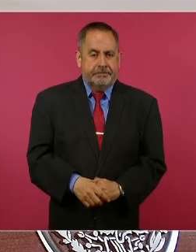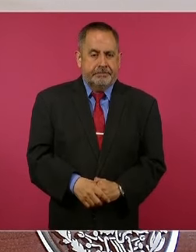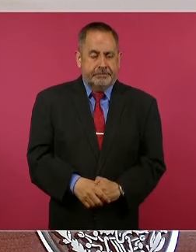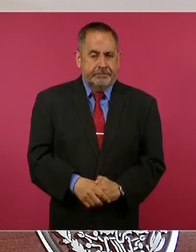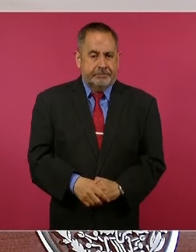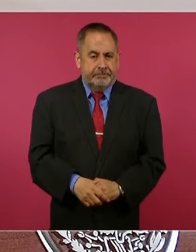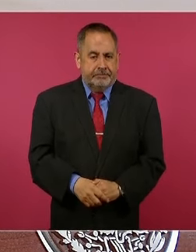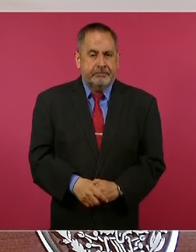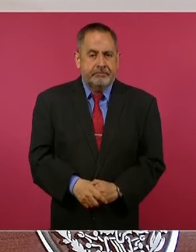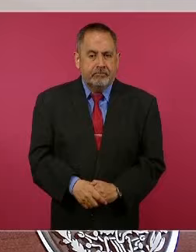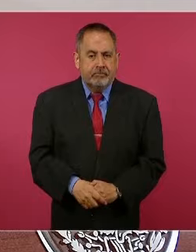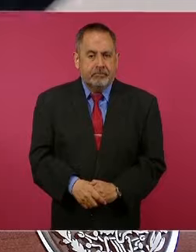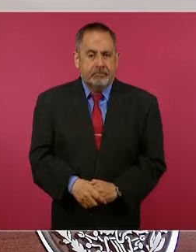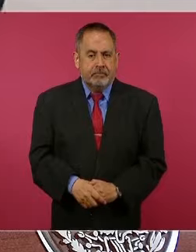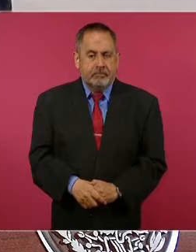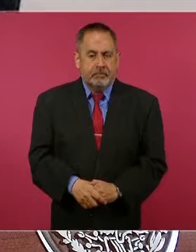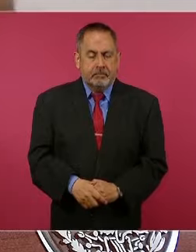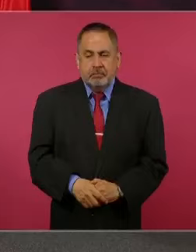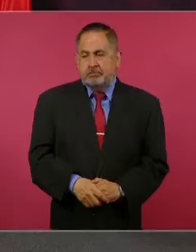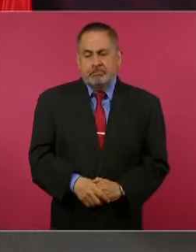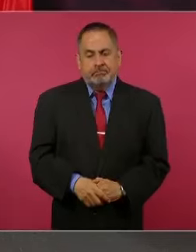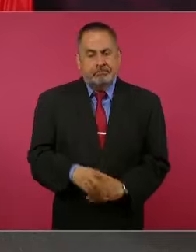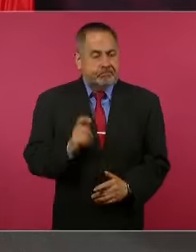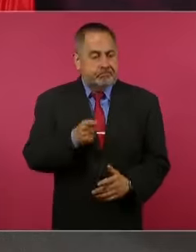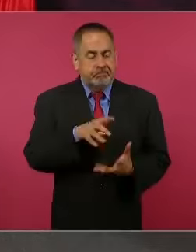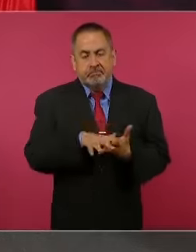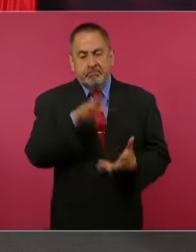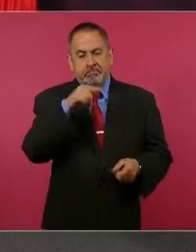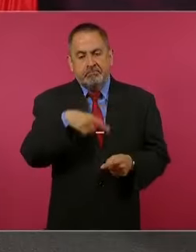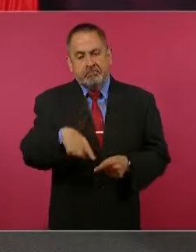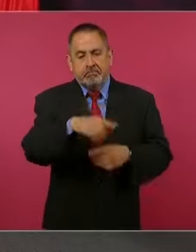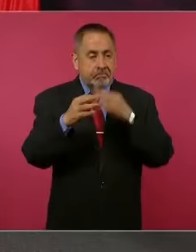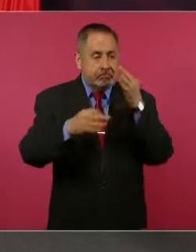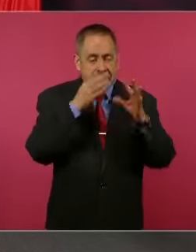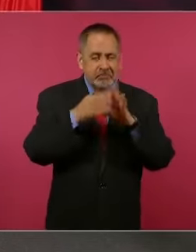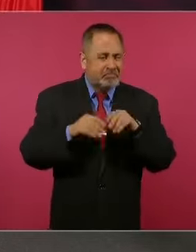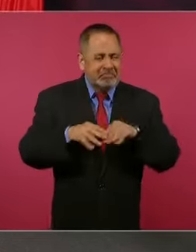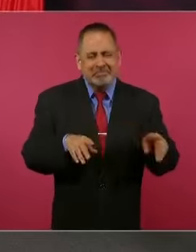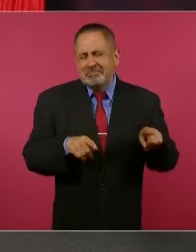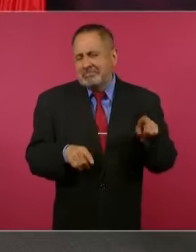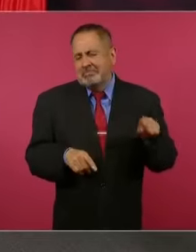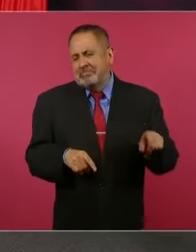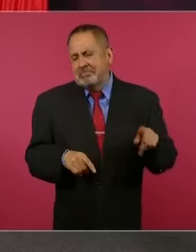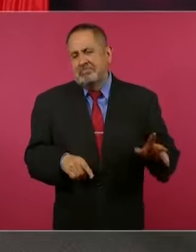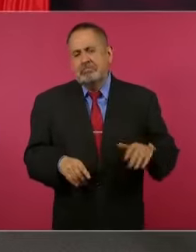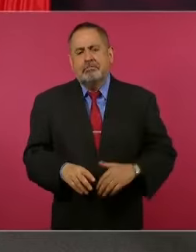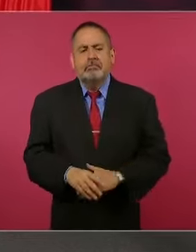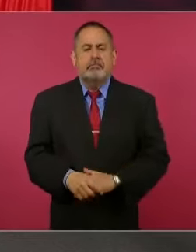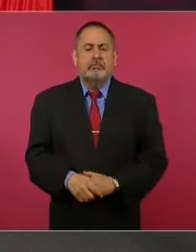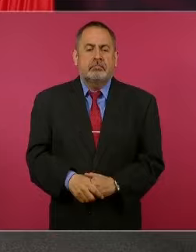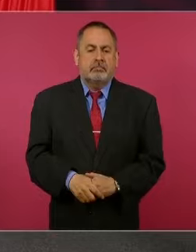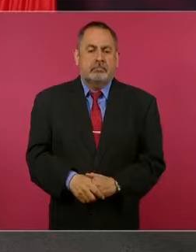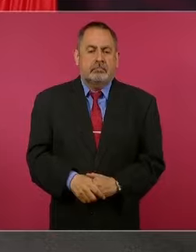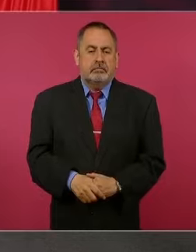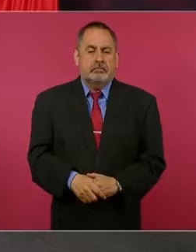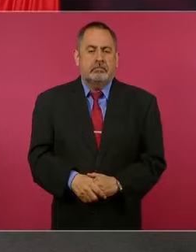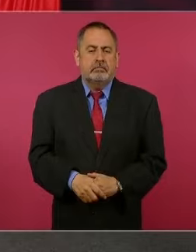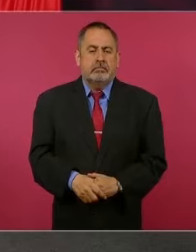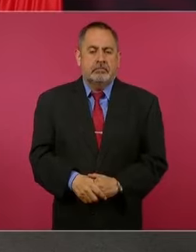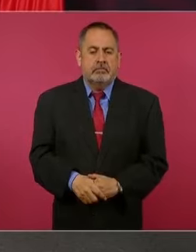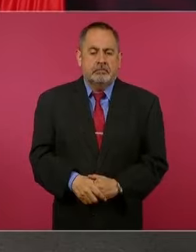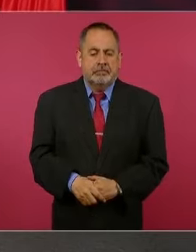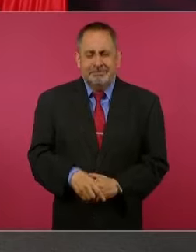falso y la mayoría de los de los medios están en eso es